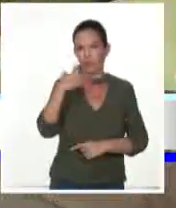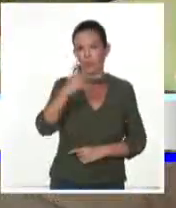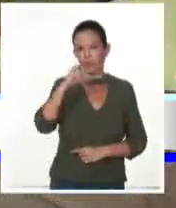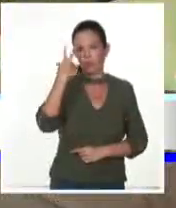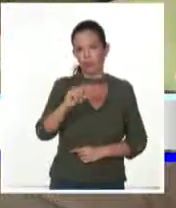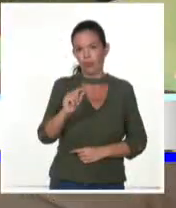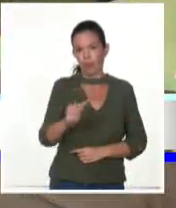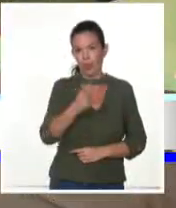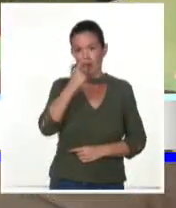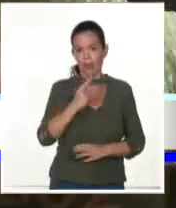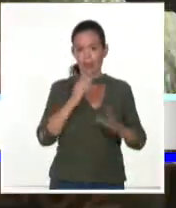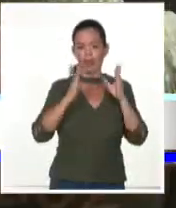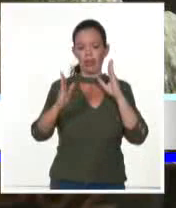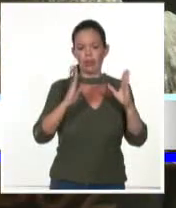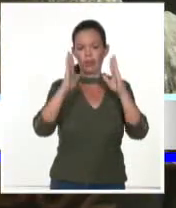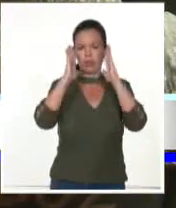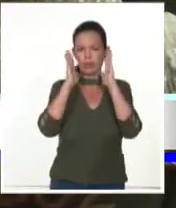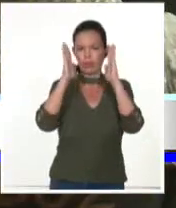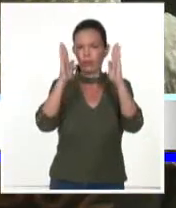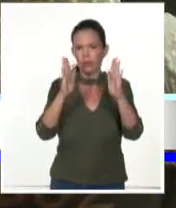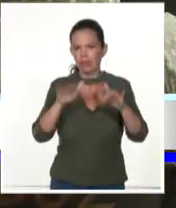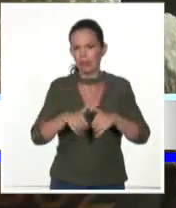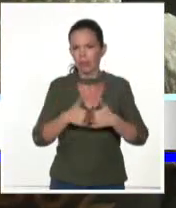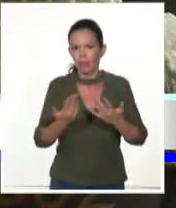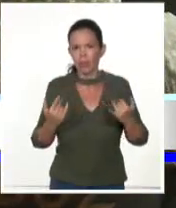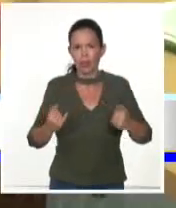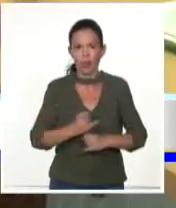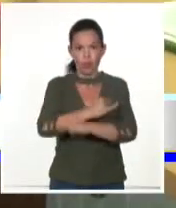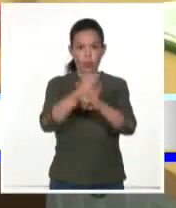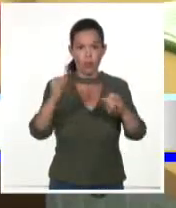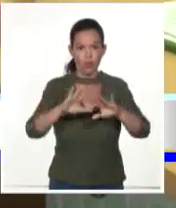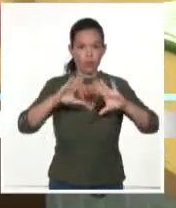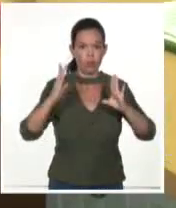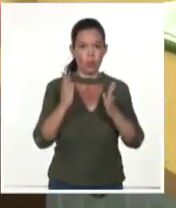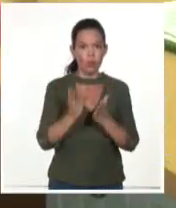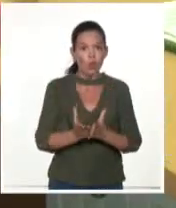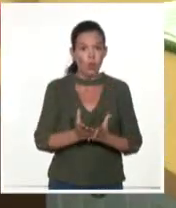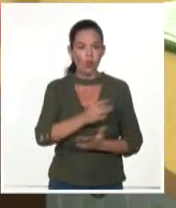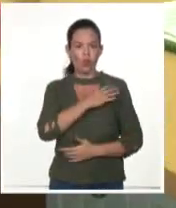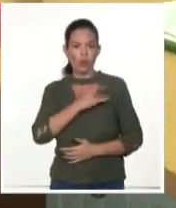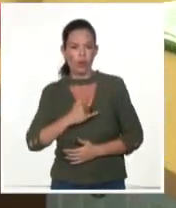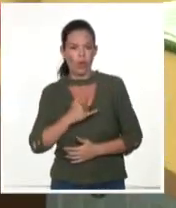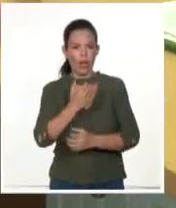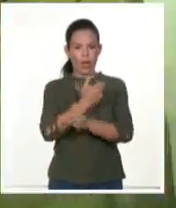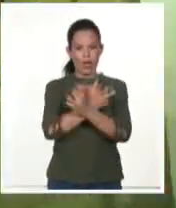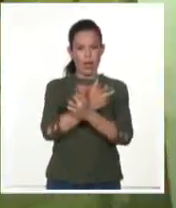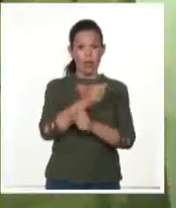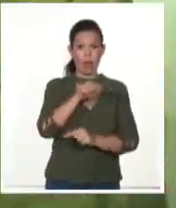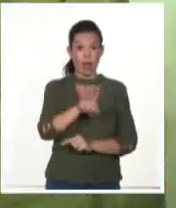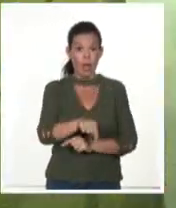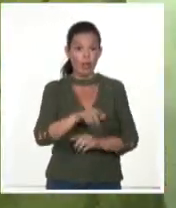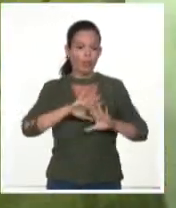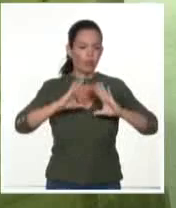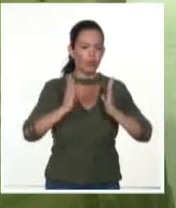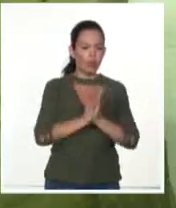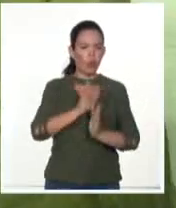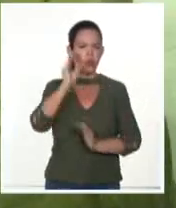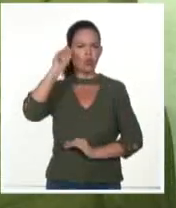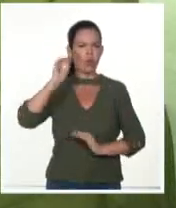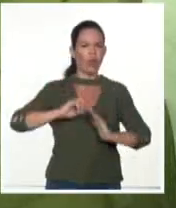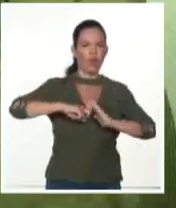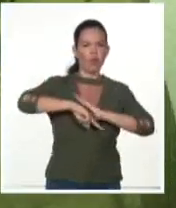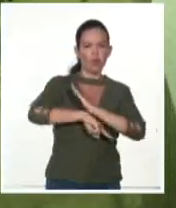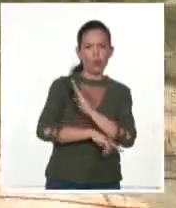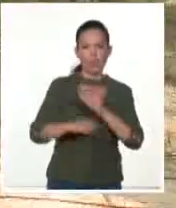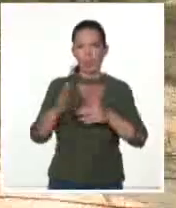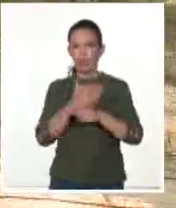jornada estuvo dedicada a la actualización de los estudios de peligro de vulnerabilidades y riesgos y a una caracterización pormenorizada de las zonas de defensa y la